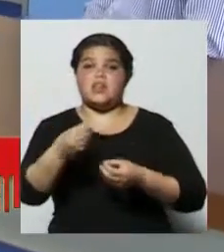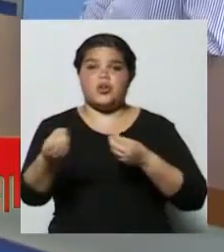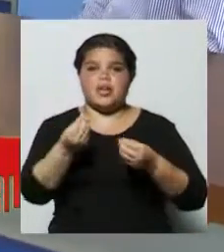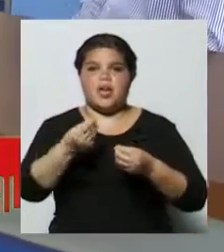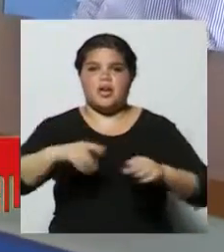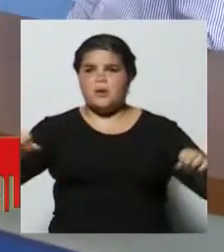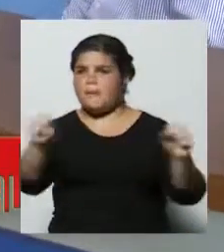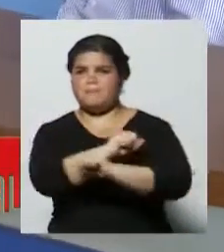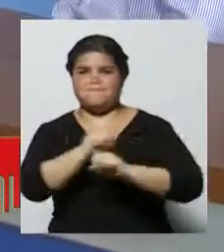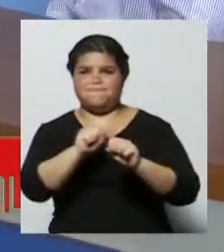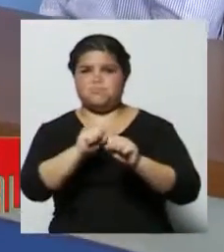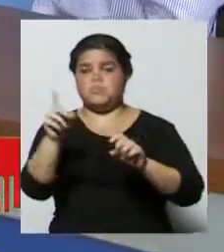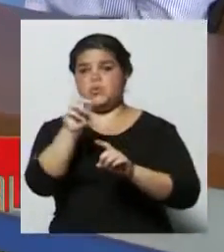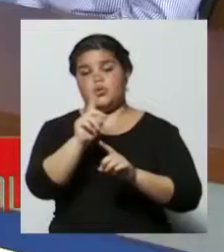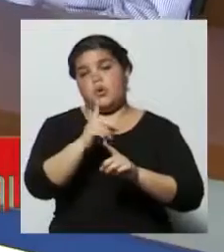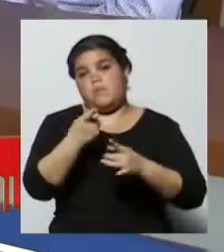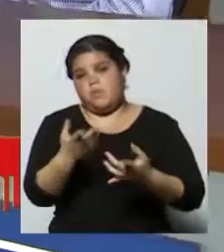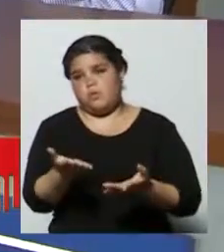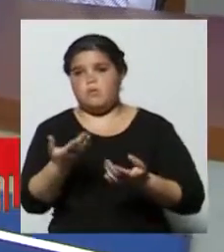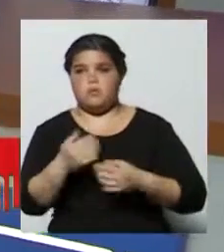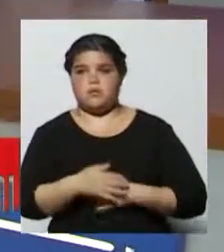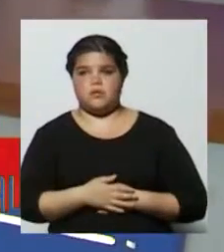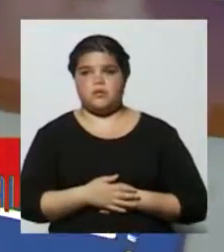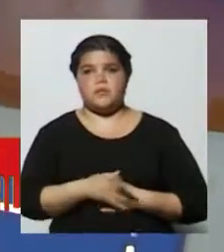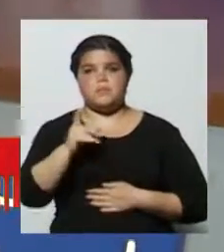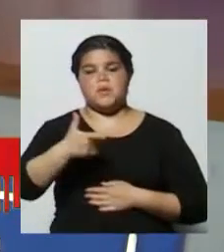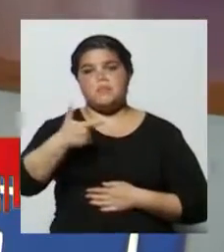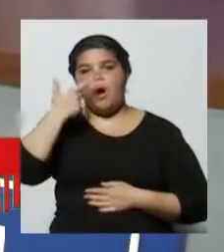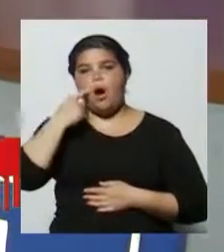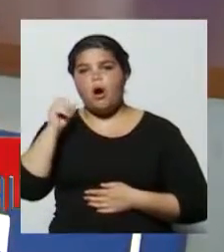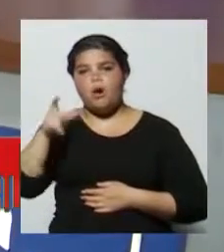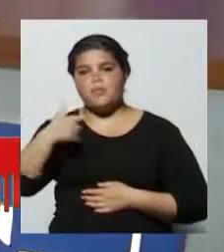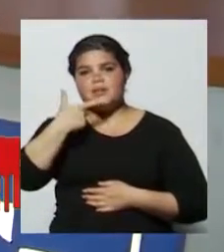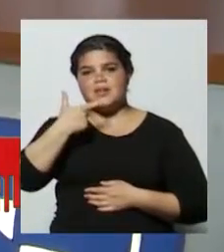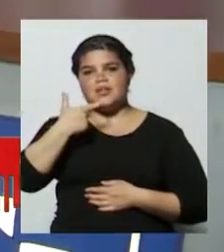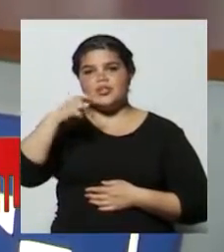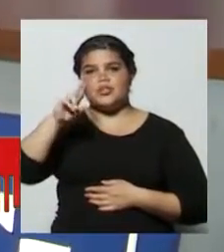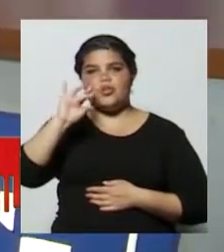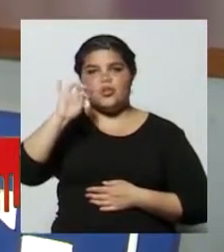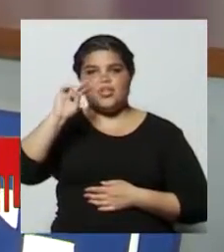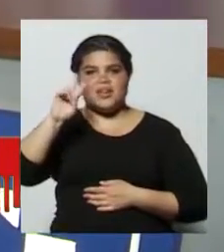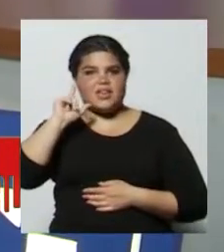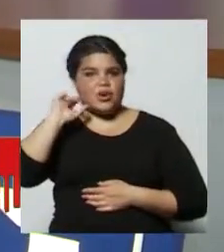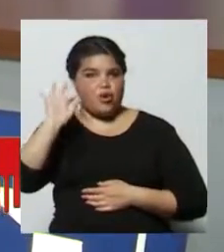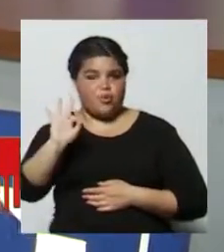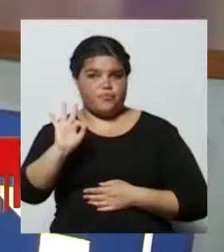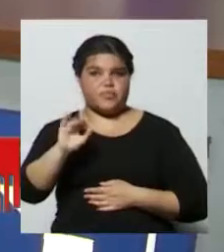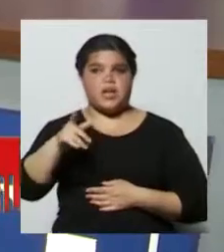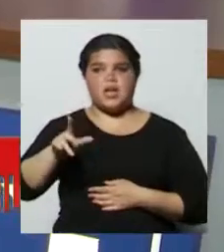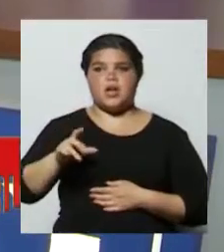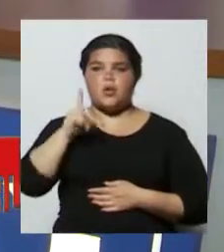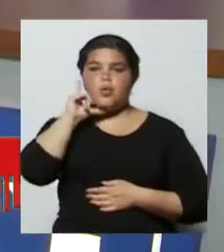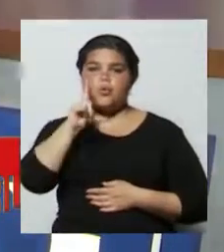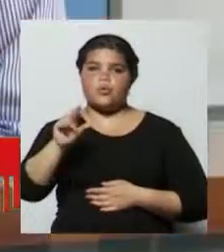Claro. Que es un muchacho que se llamó Celestino Rodrigo, un economista, y para quienes no saben, que en junio